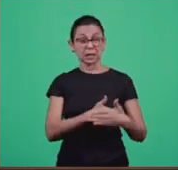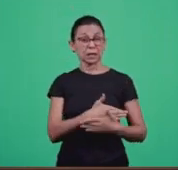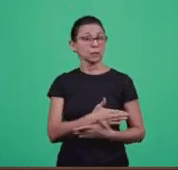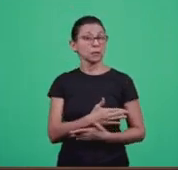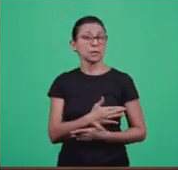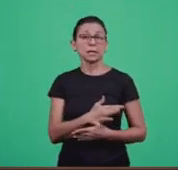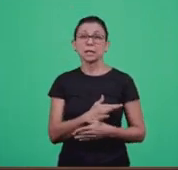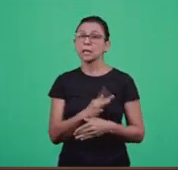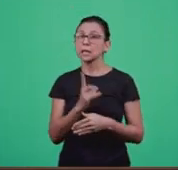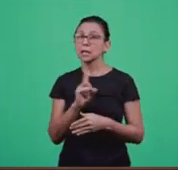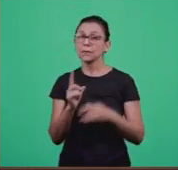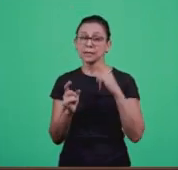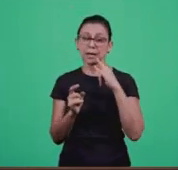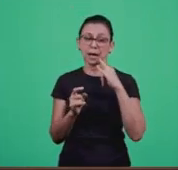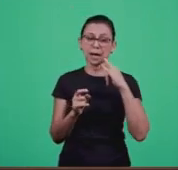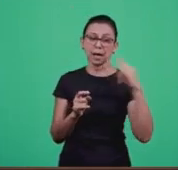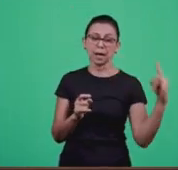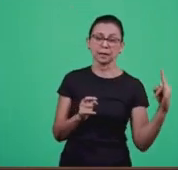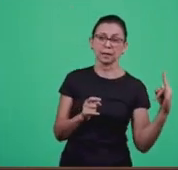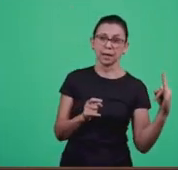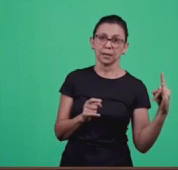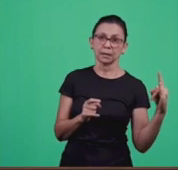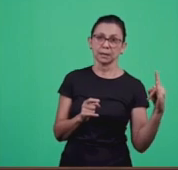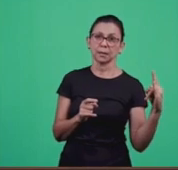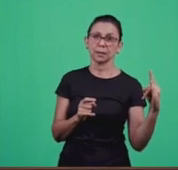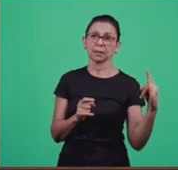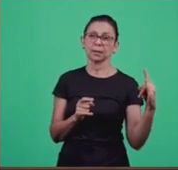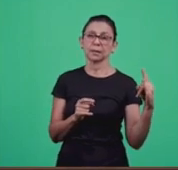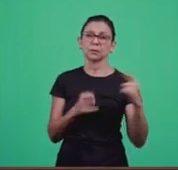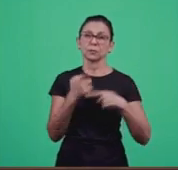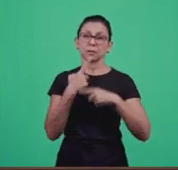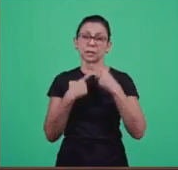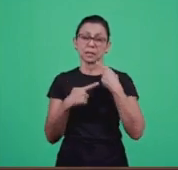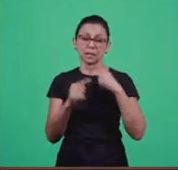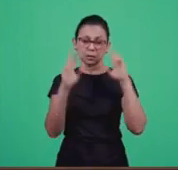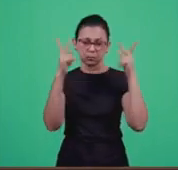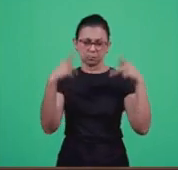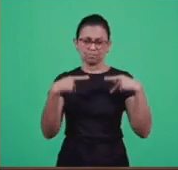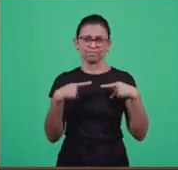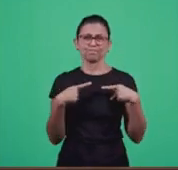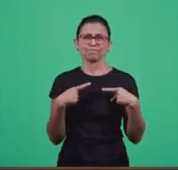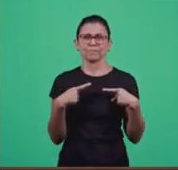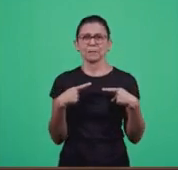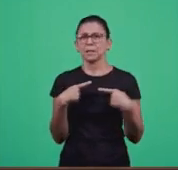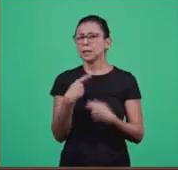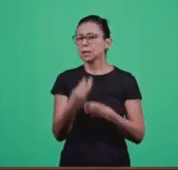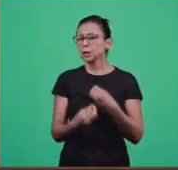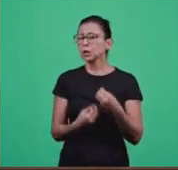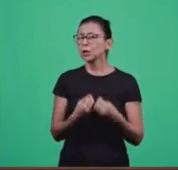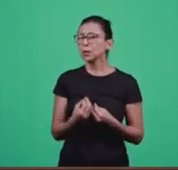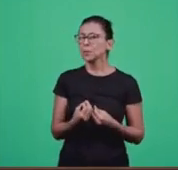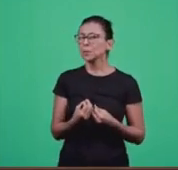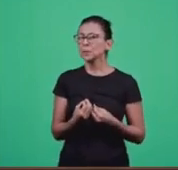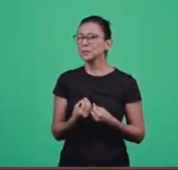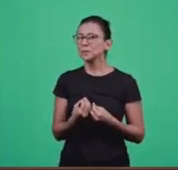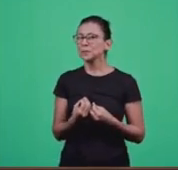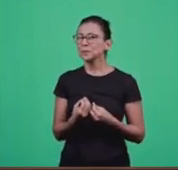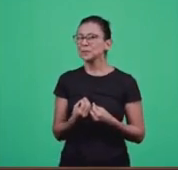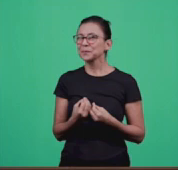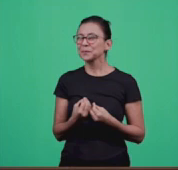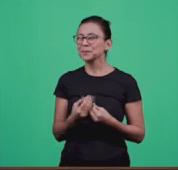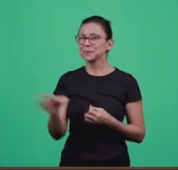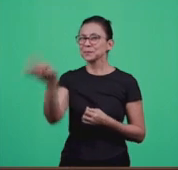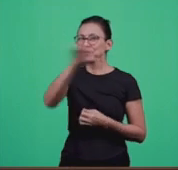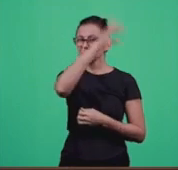llenos de tu espíritu jamás haré los deseos de la carne. Esos son los deseos.